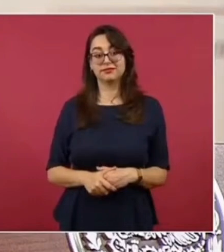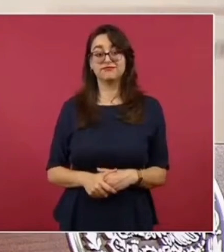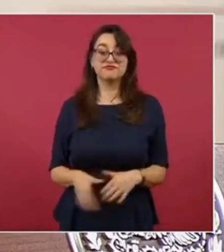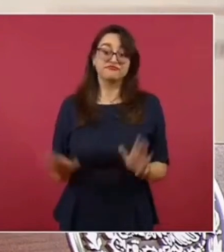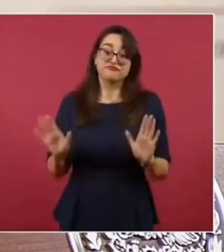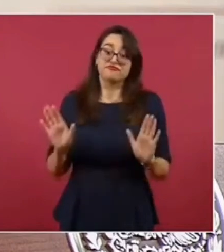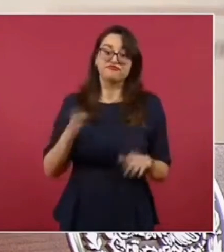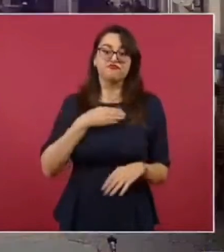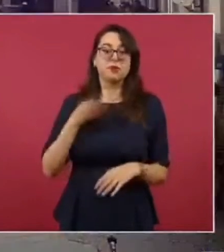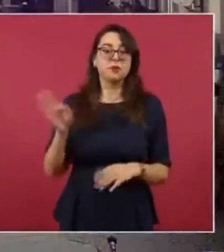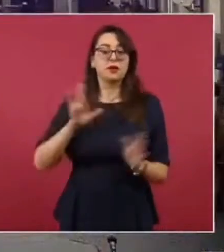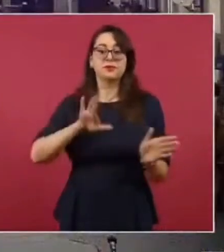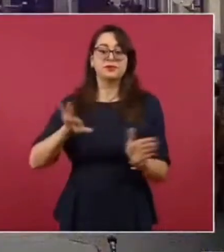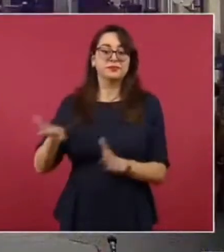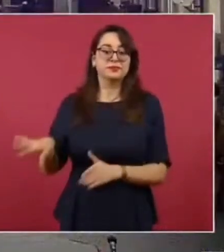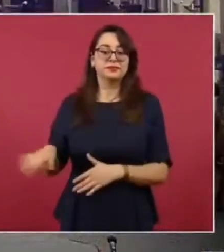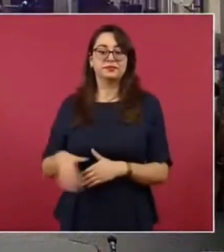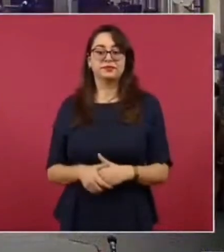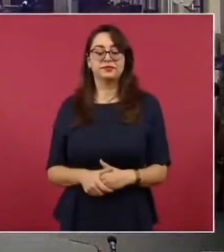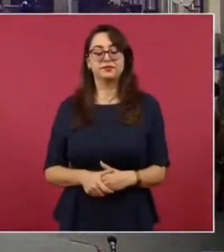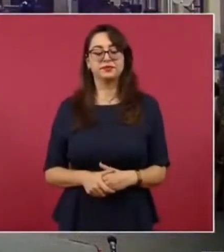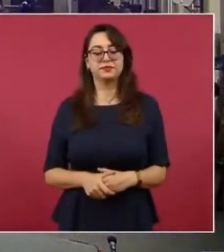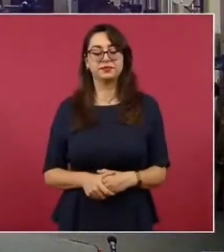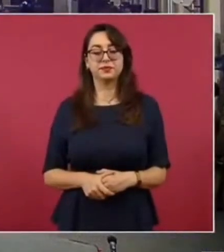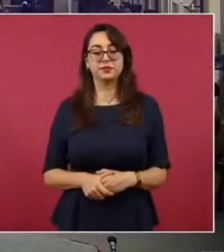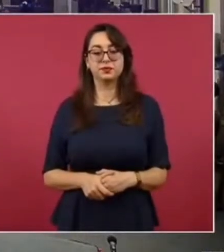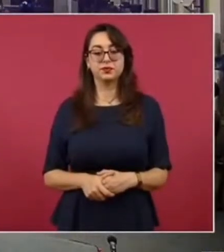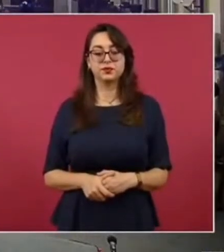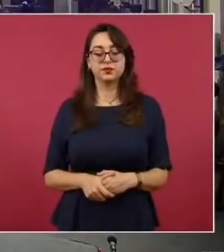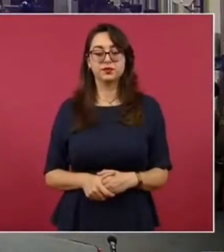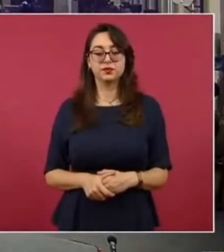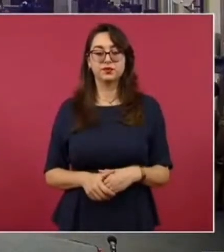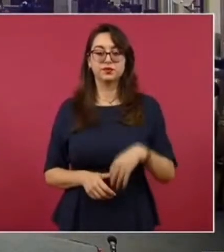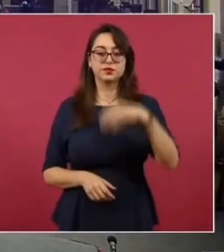Pero bueno, ya es otro. Sí, por...